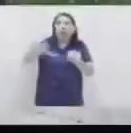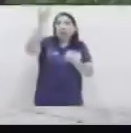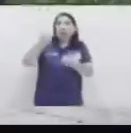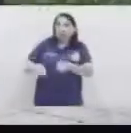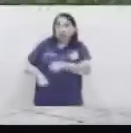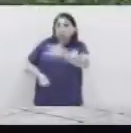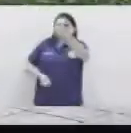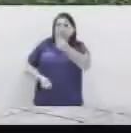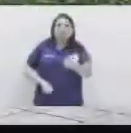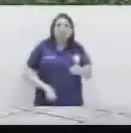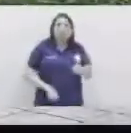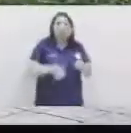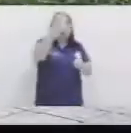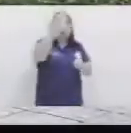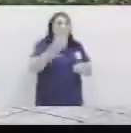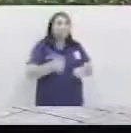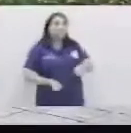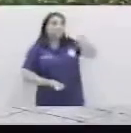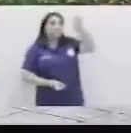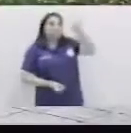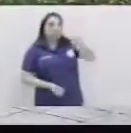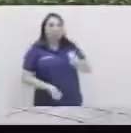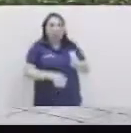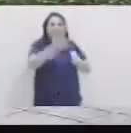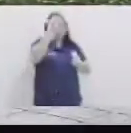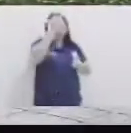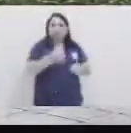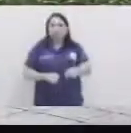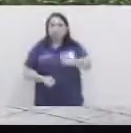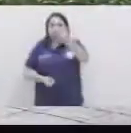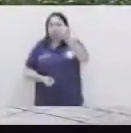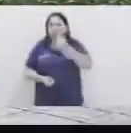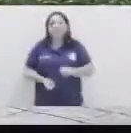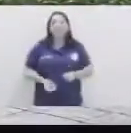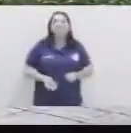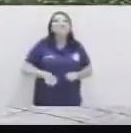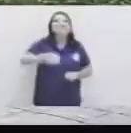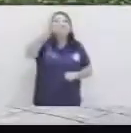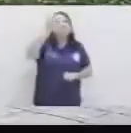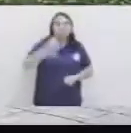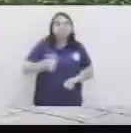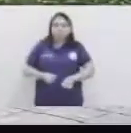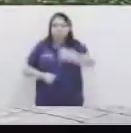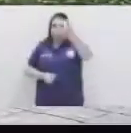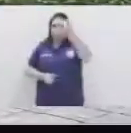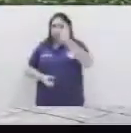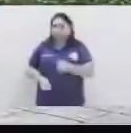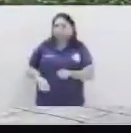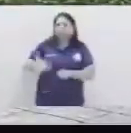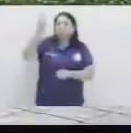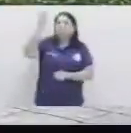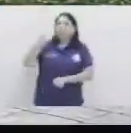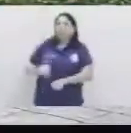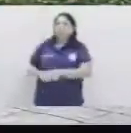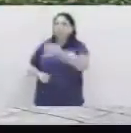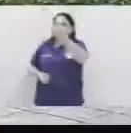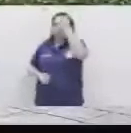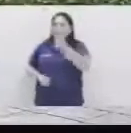no se caiga. Y voy acá, y siempre lo voy a hacer en forma de reto, para ver quién